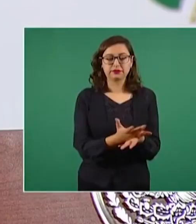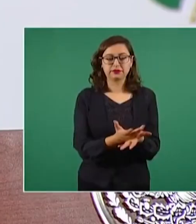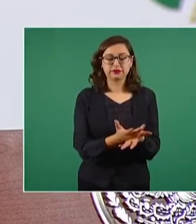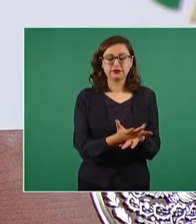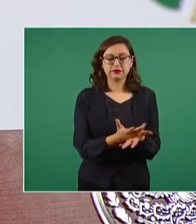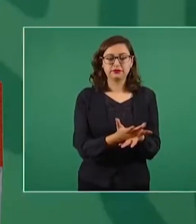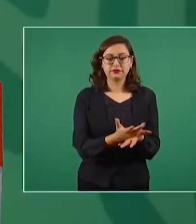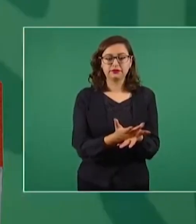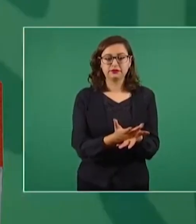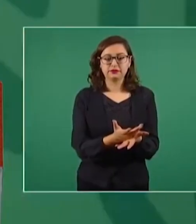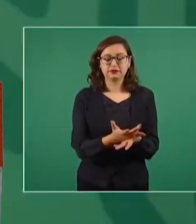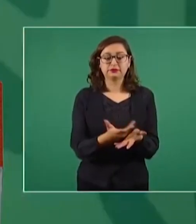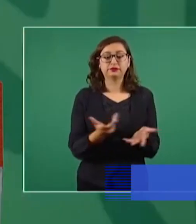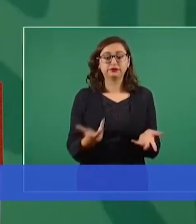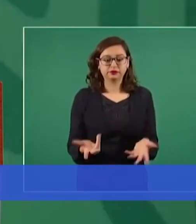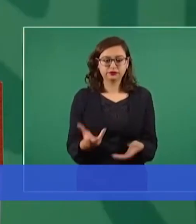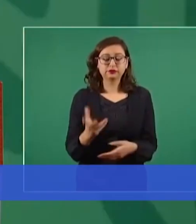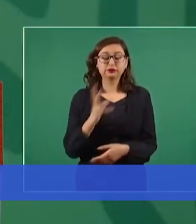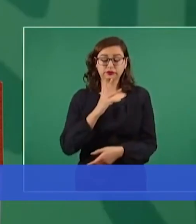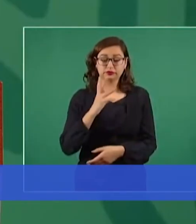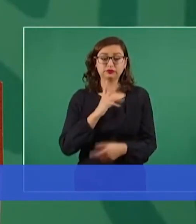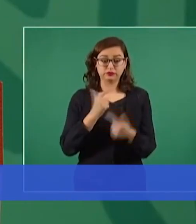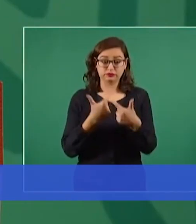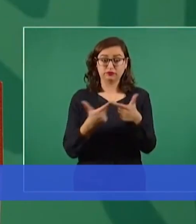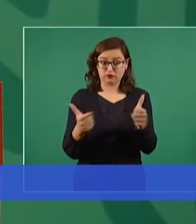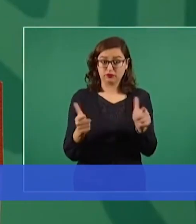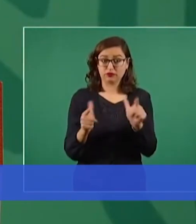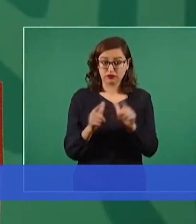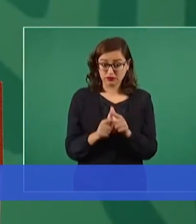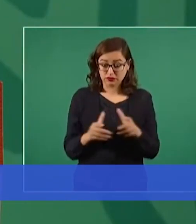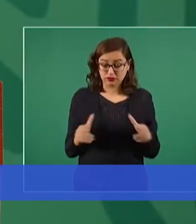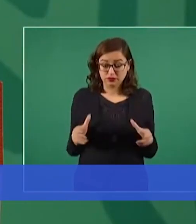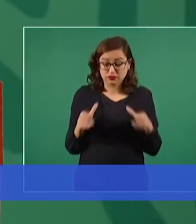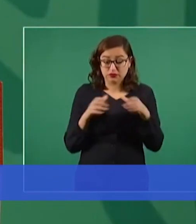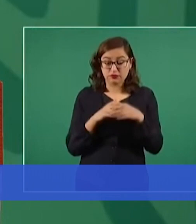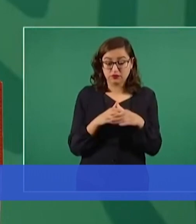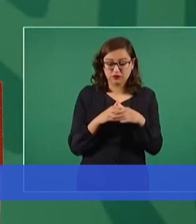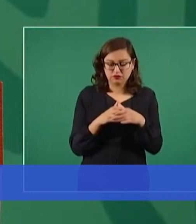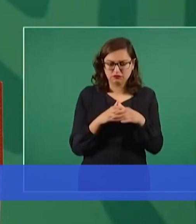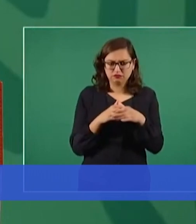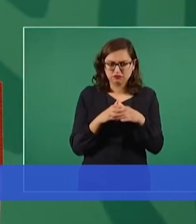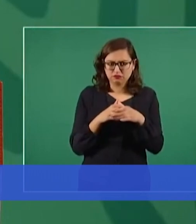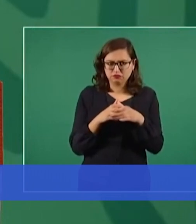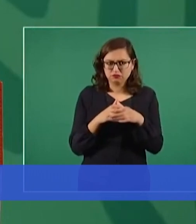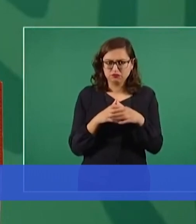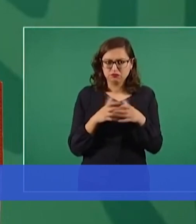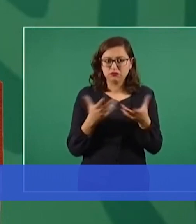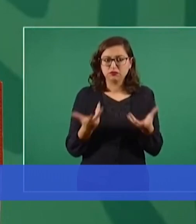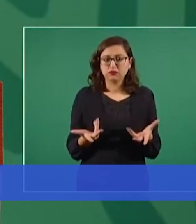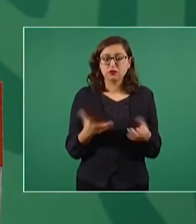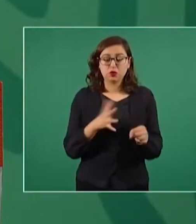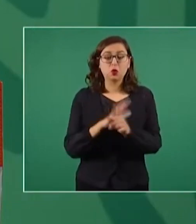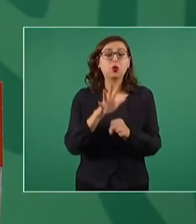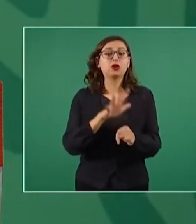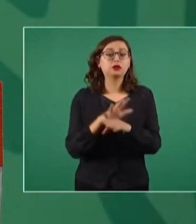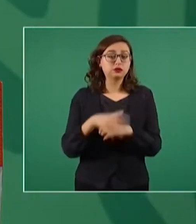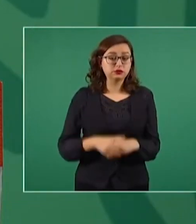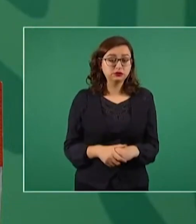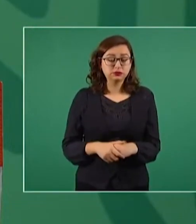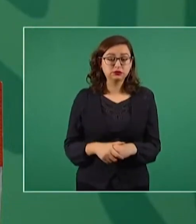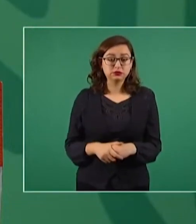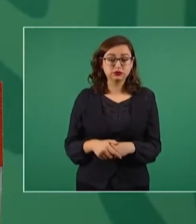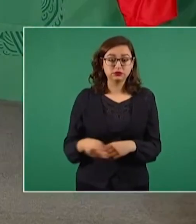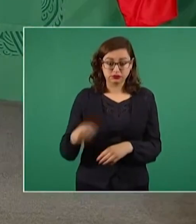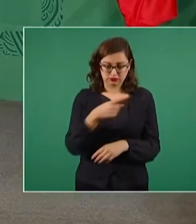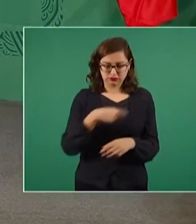La inteligencia tiene que ver con el combate al crimen.